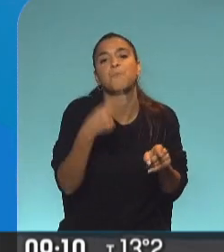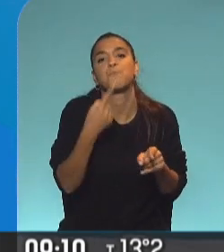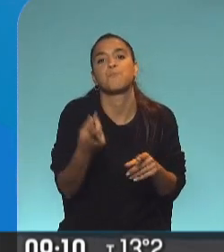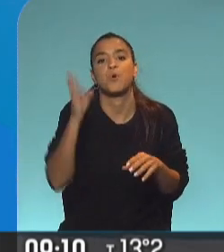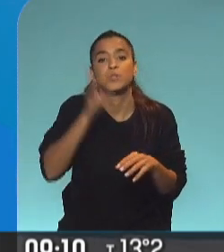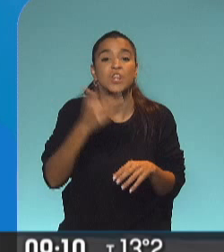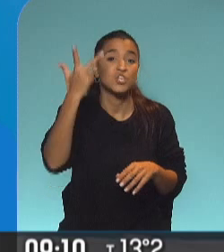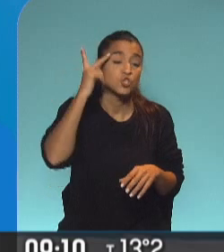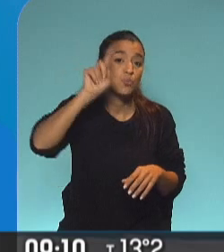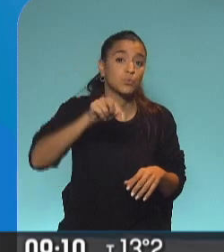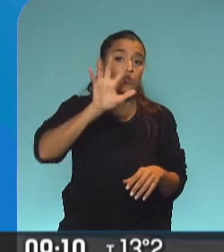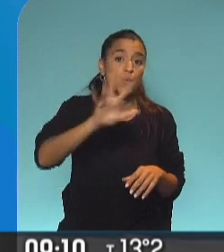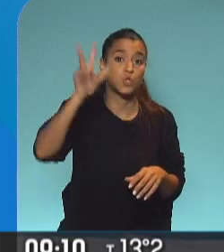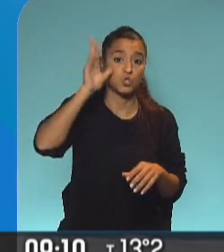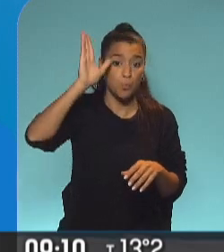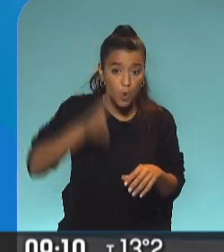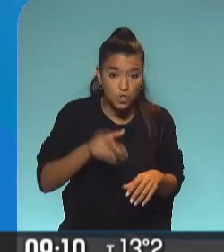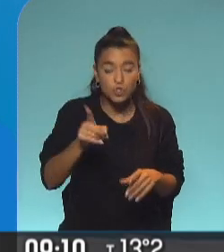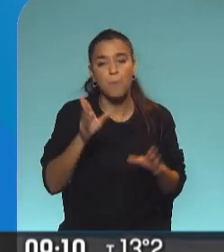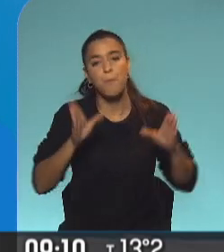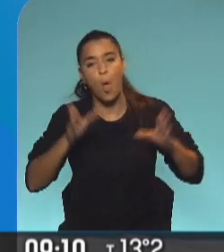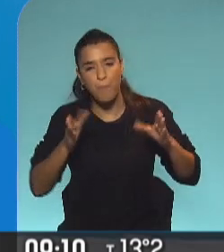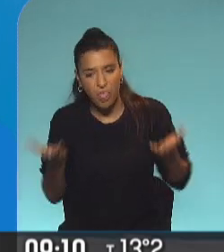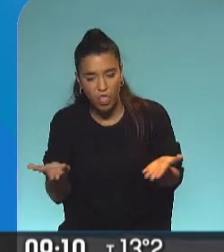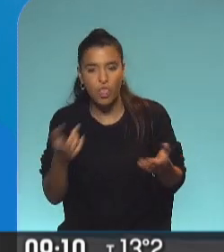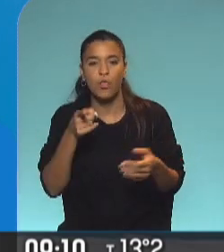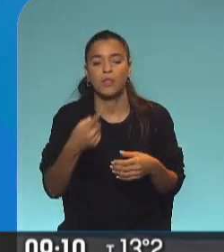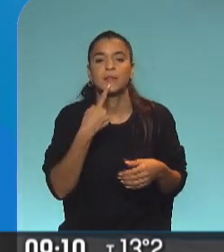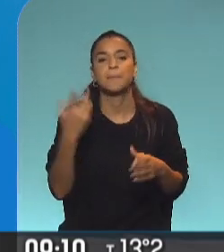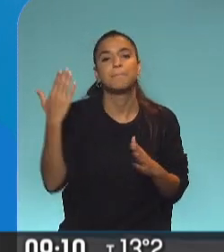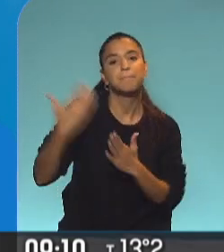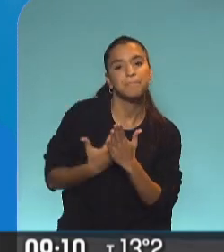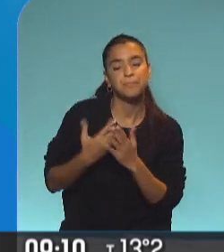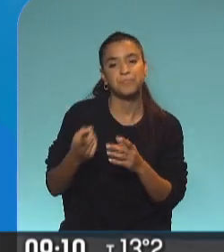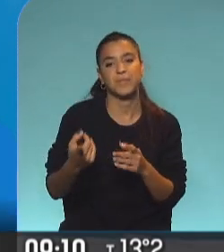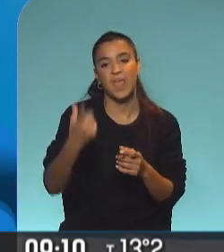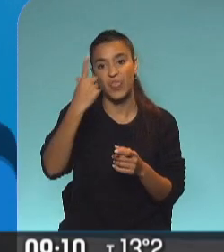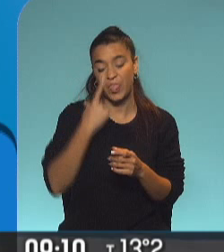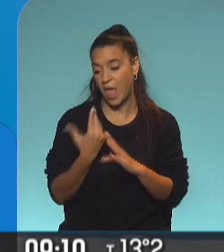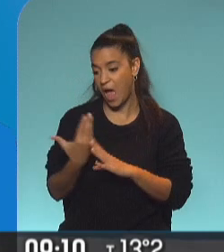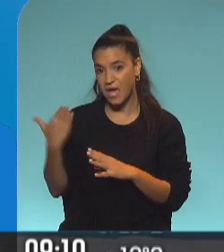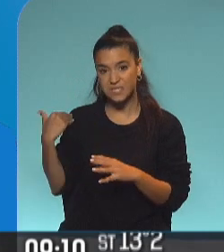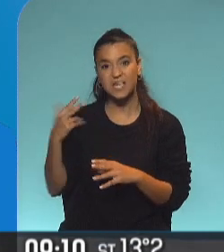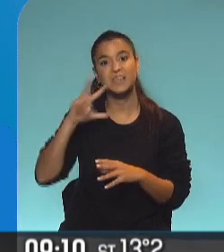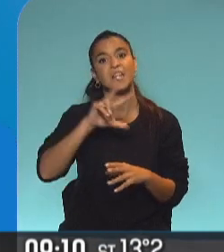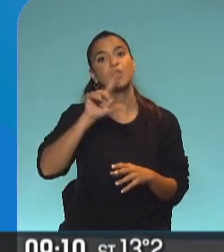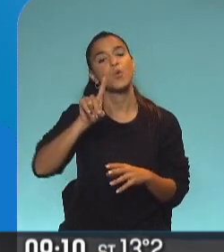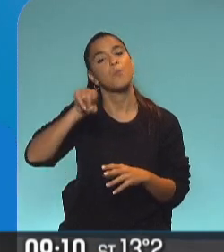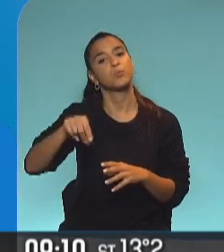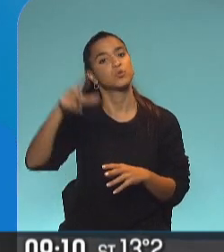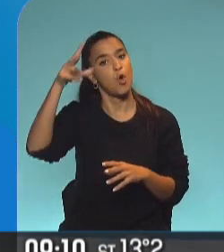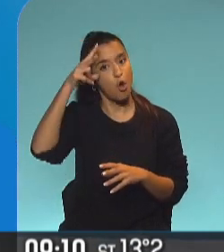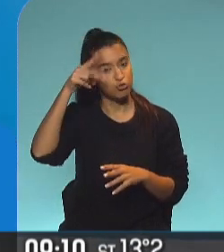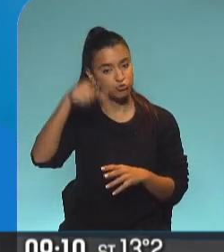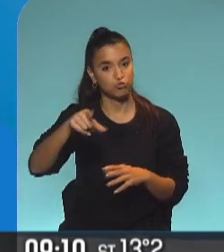de 18,58% promedio se desagrega En el día de ayer a 31.8, en